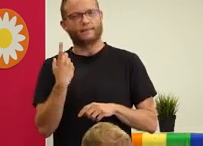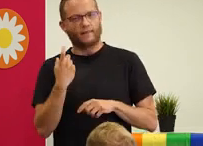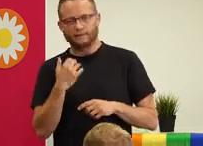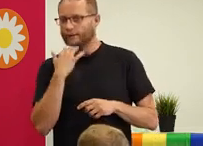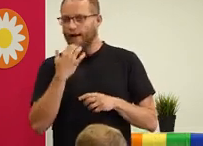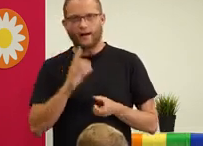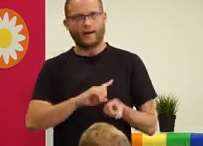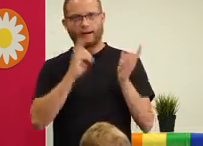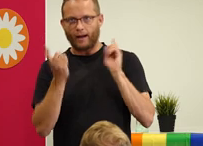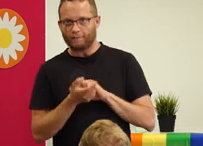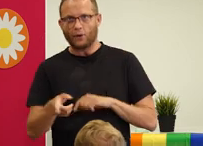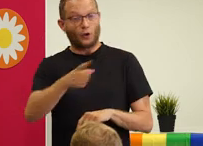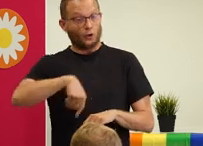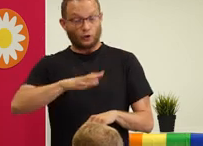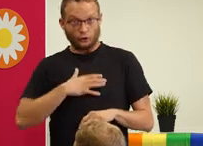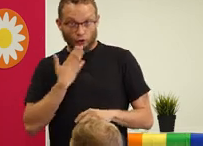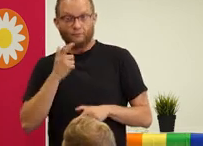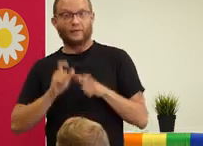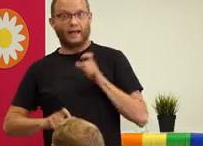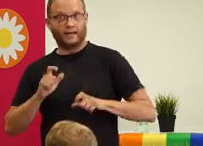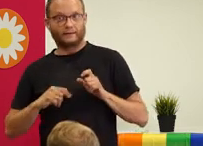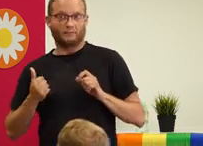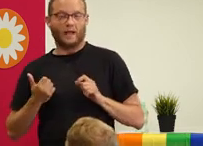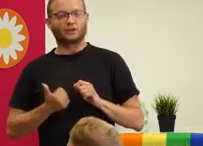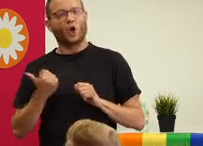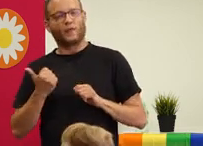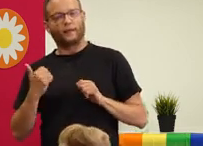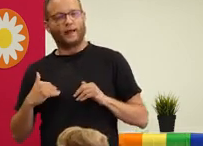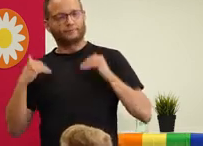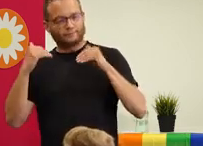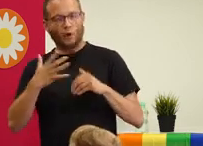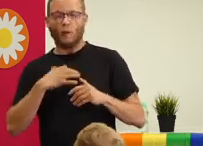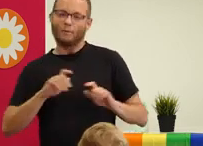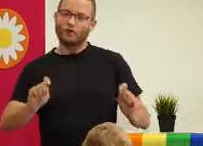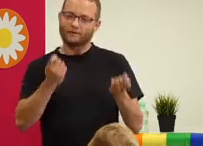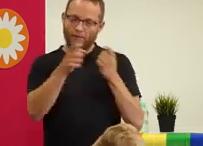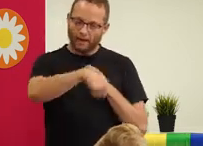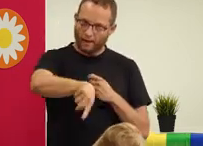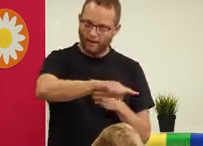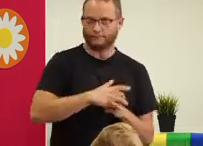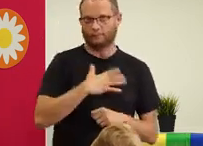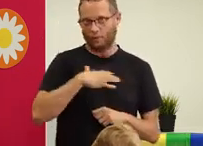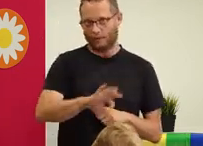un cambio y nosotros, como gente occidental, pues, podemos salvarlo